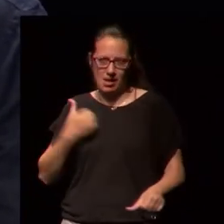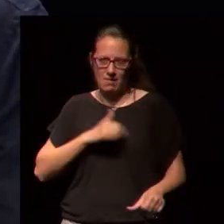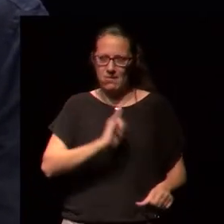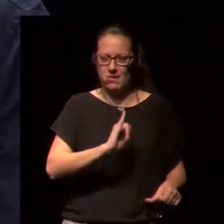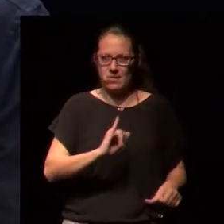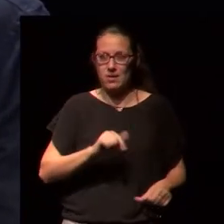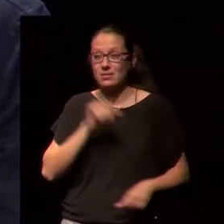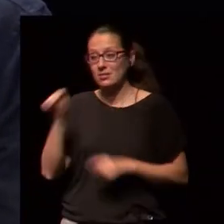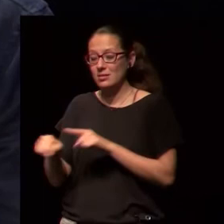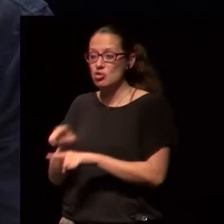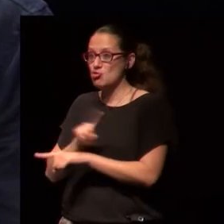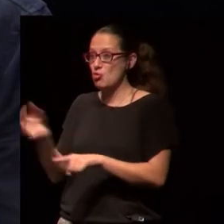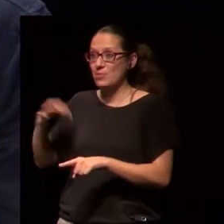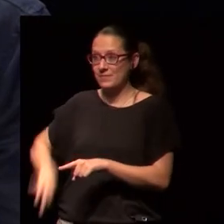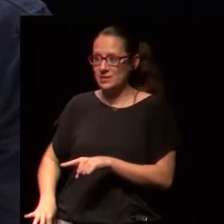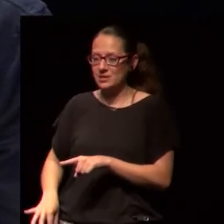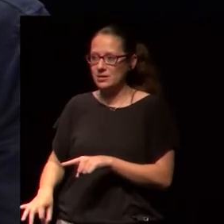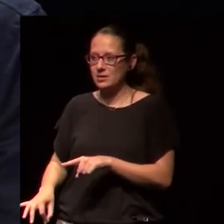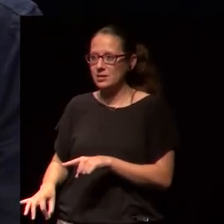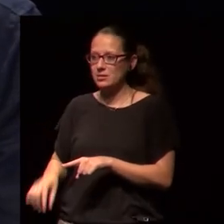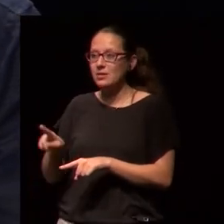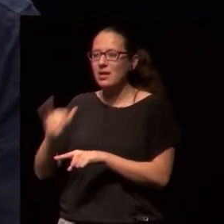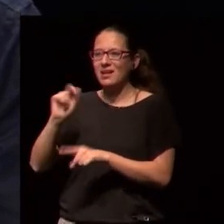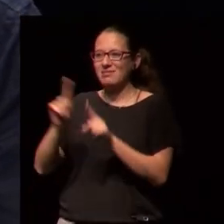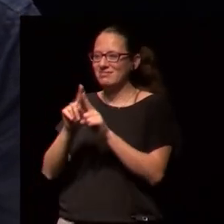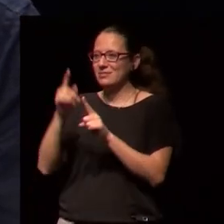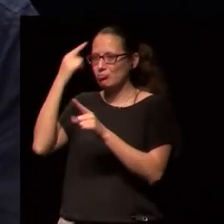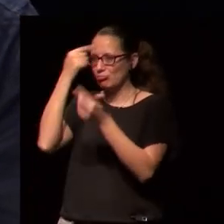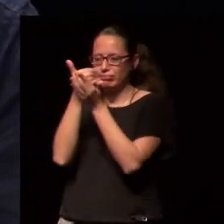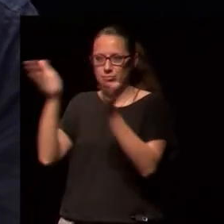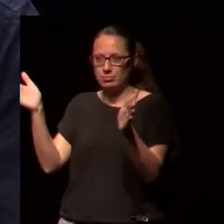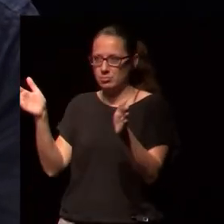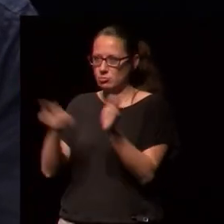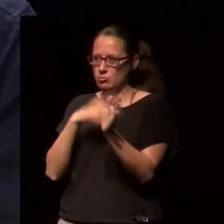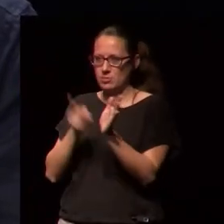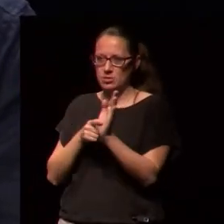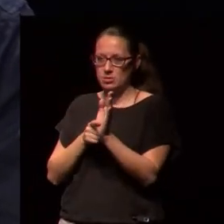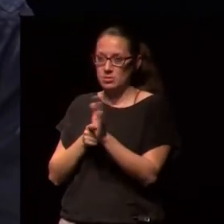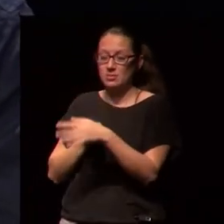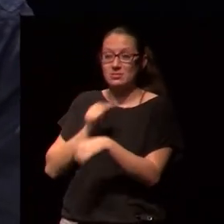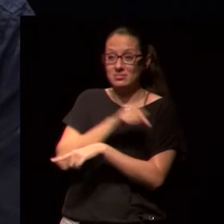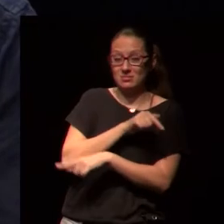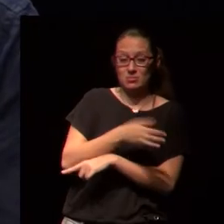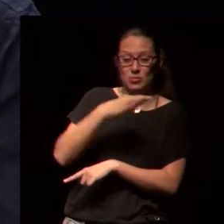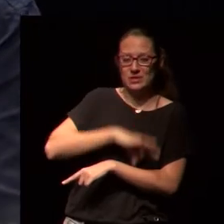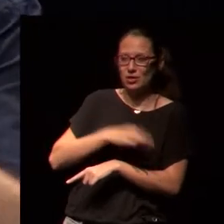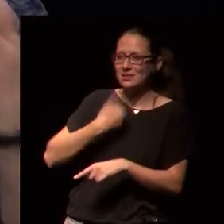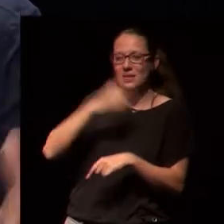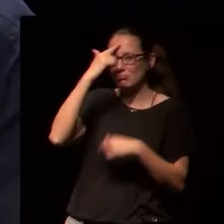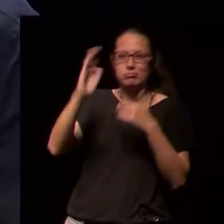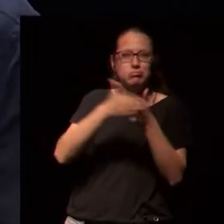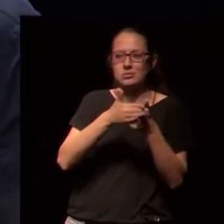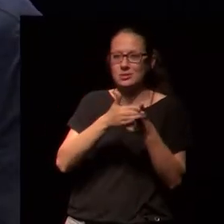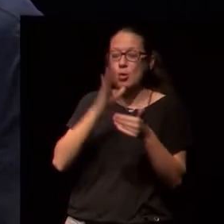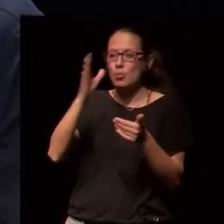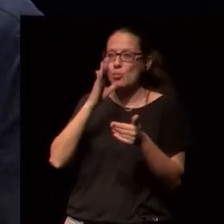El artista no profesional lo que aporta, lo que tiene, es una mente abierta. que el artista profesional ya